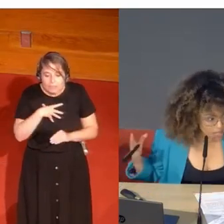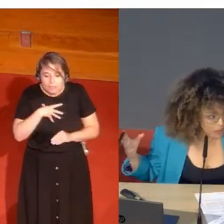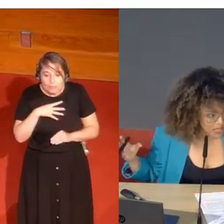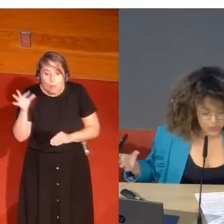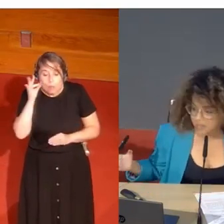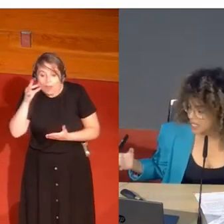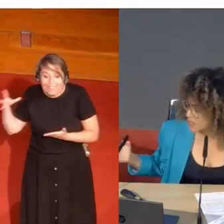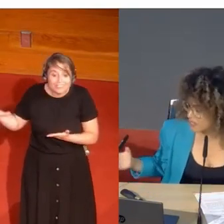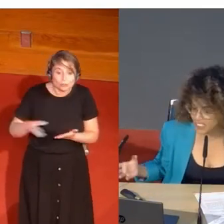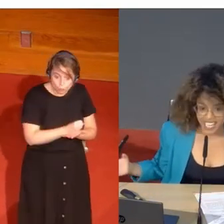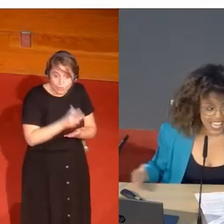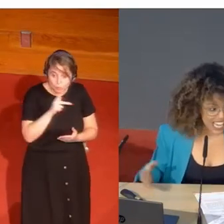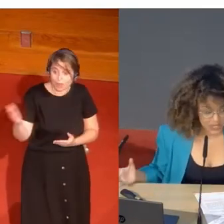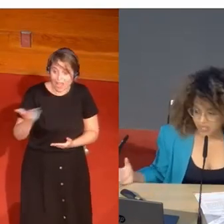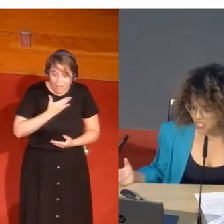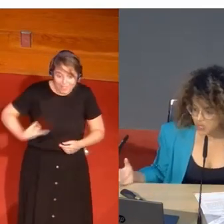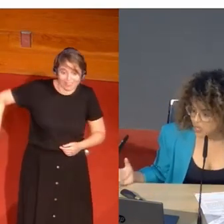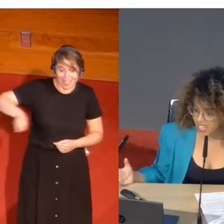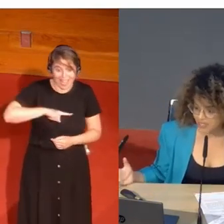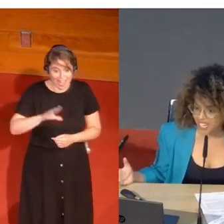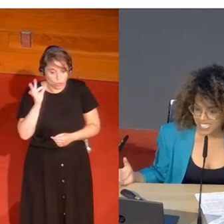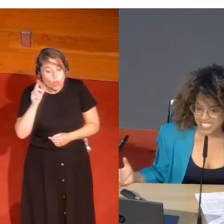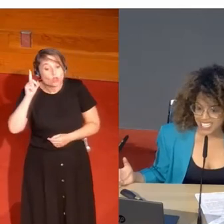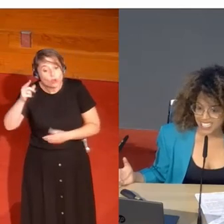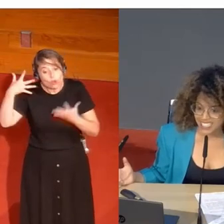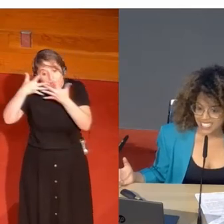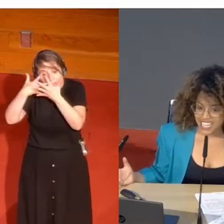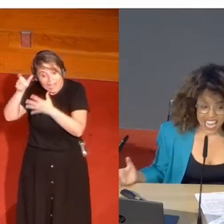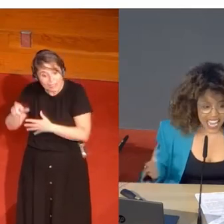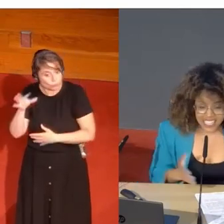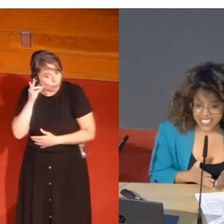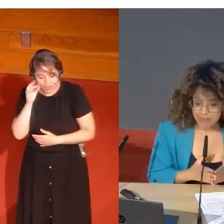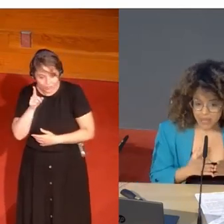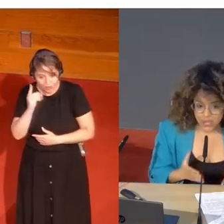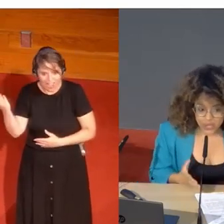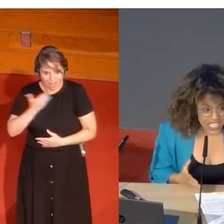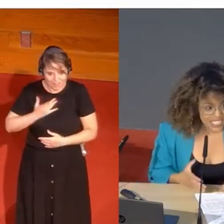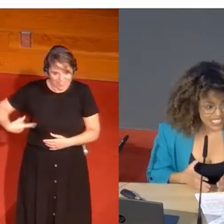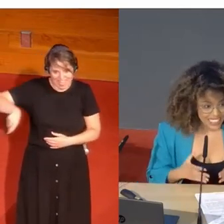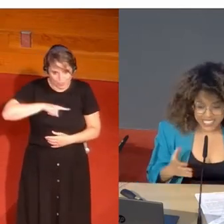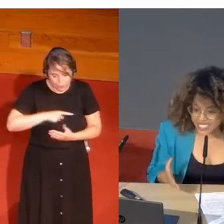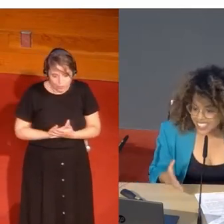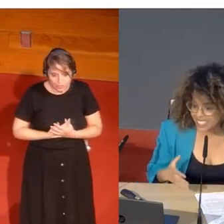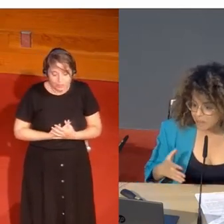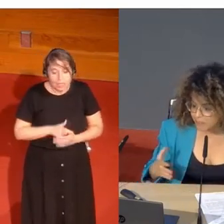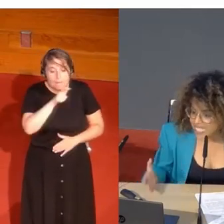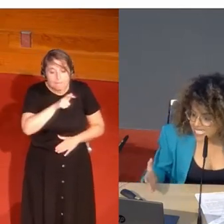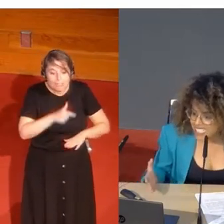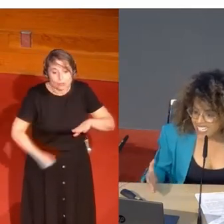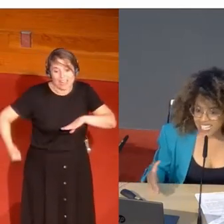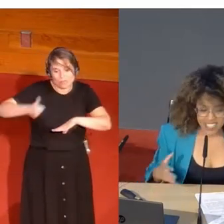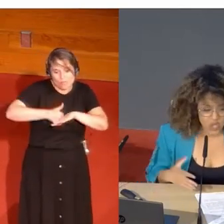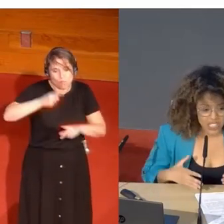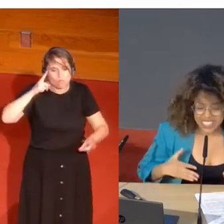las todas porque es un tema que nos afecta a todas no solo a las afganas que están ahí hay personas que dirigen